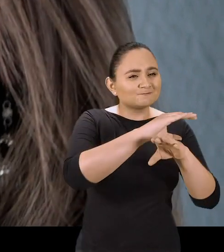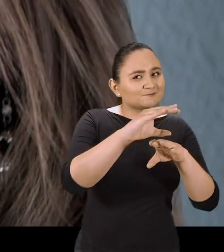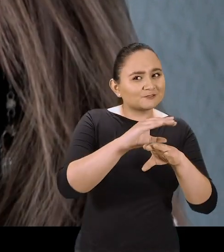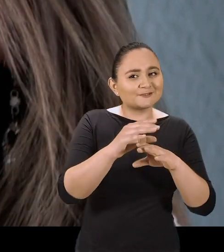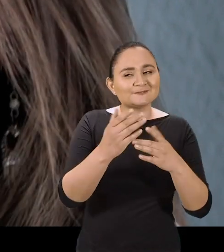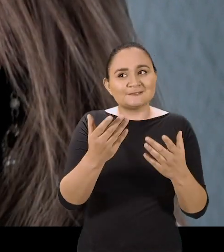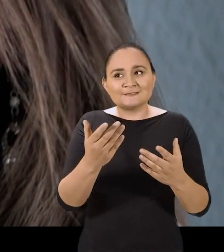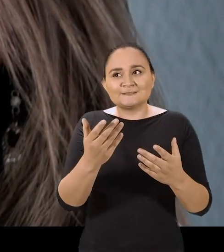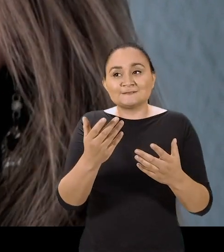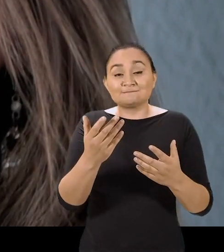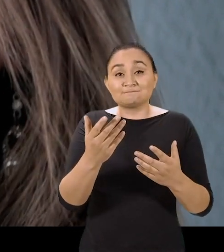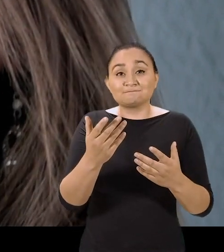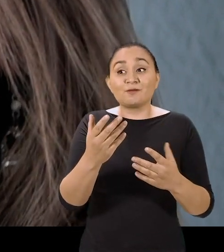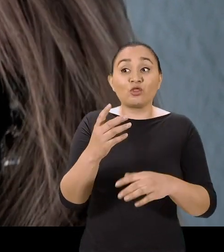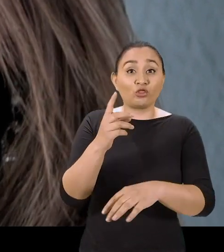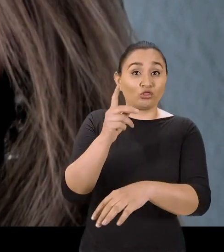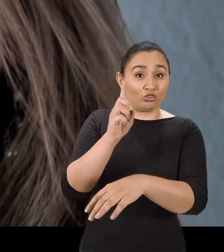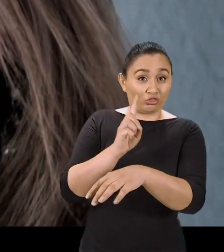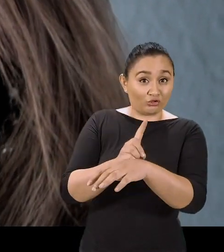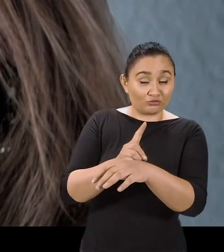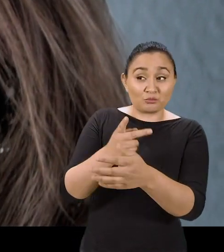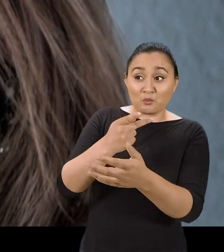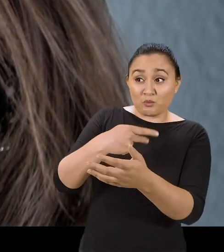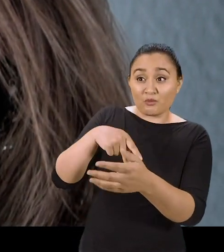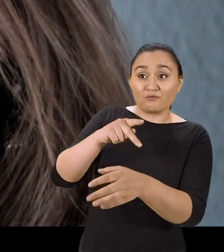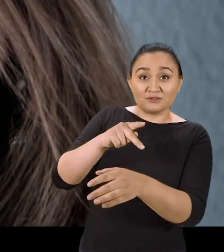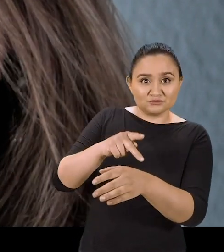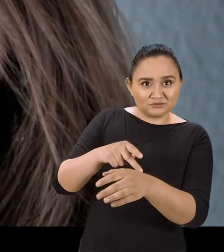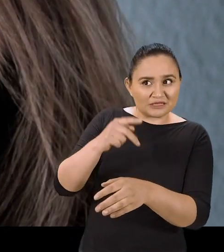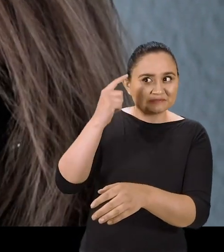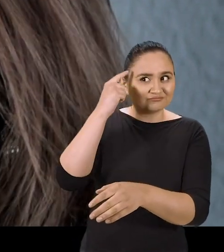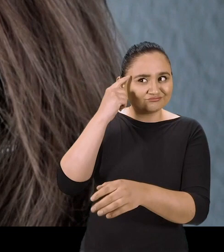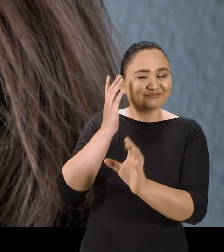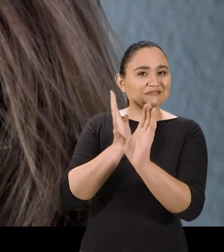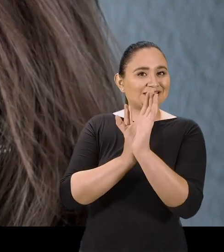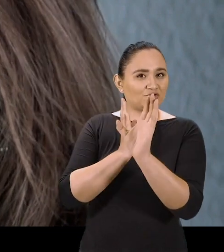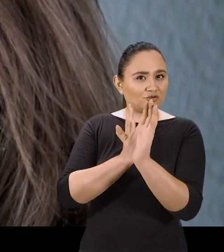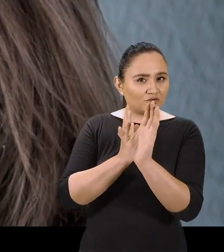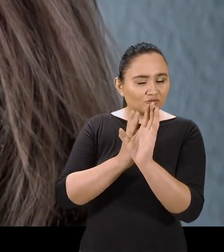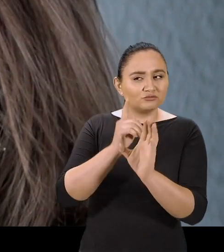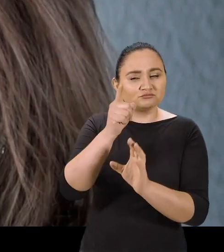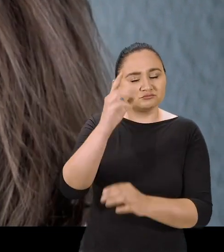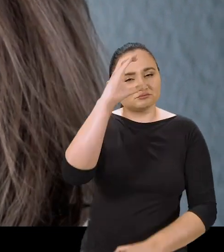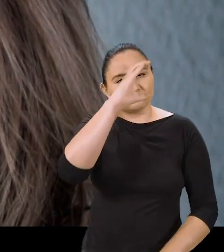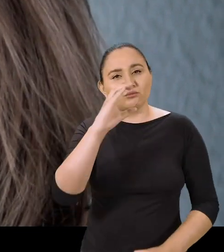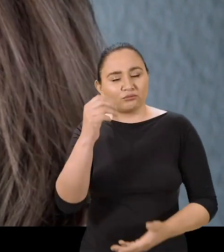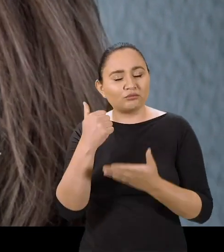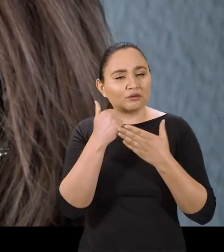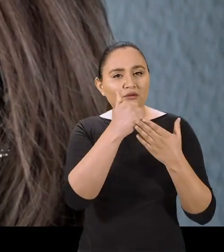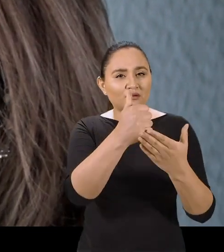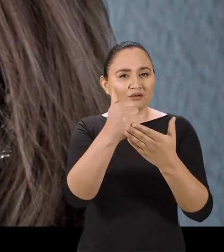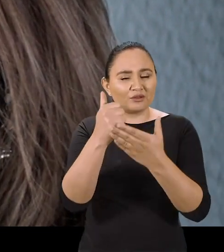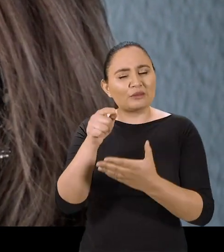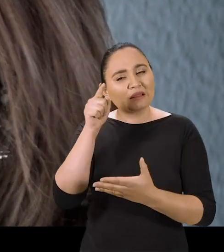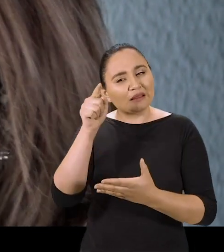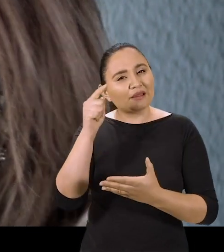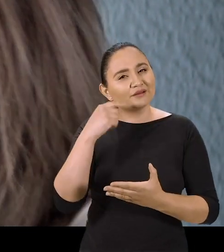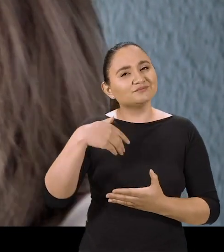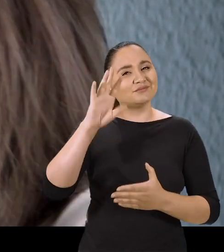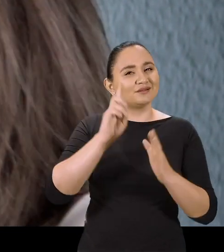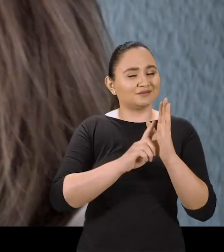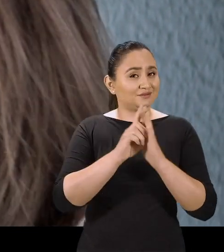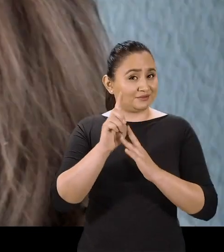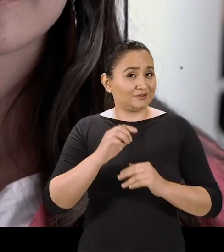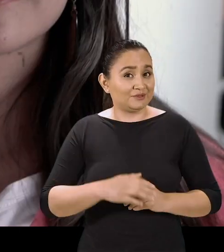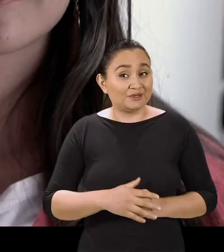tienen que buscar ayuda realmente psicológica o sea real en lo que les va a